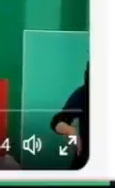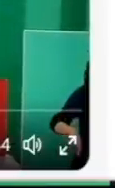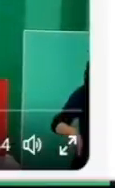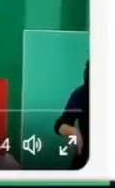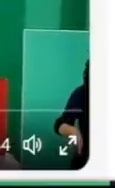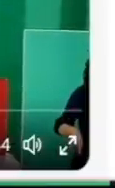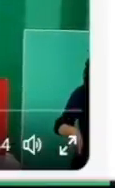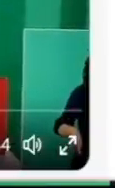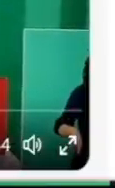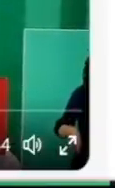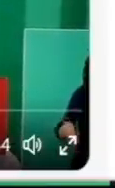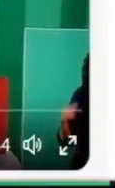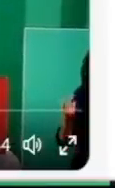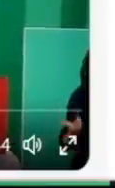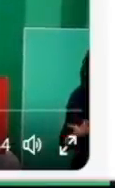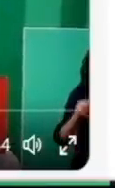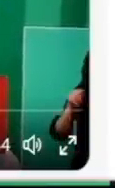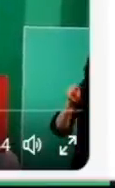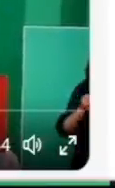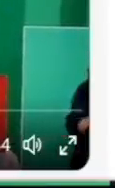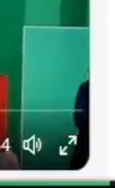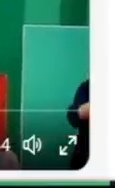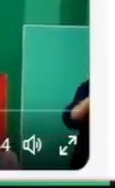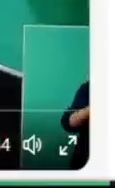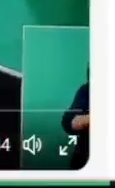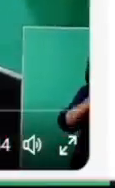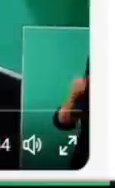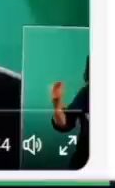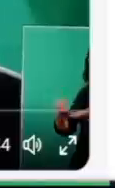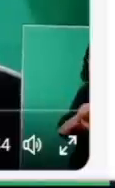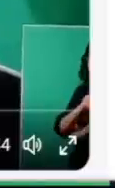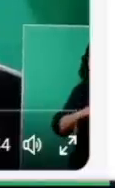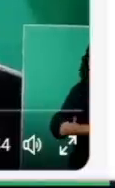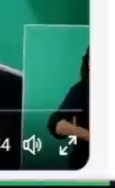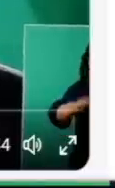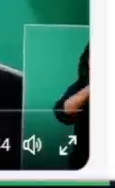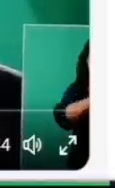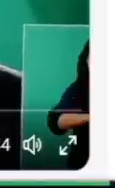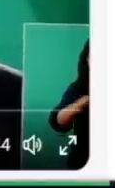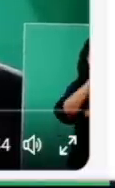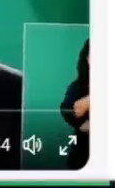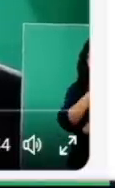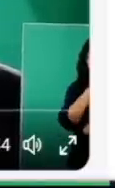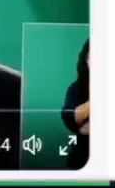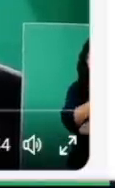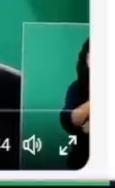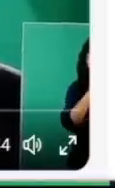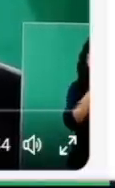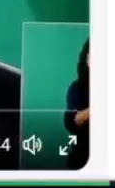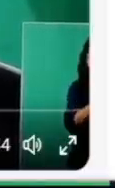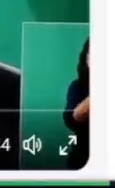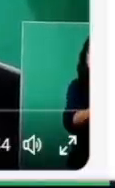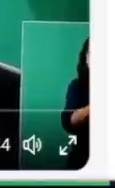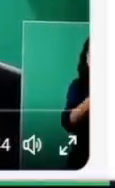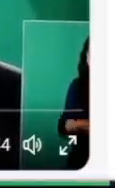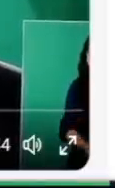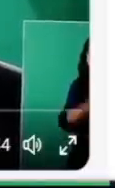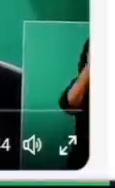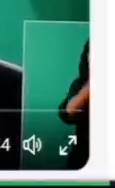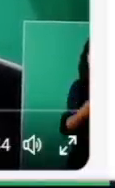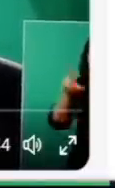para que particulares nacionales y extranjeros hicieran jugosos negocios al amparo del poder